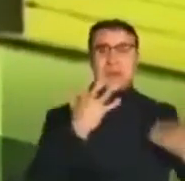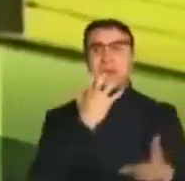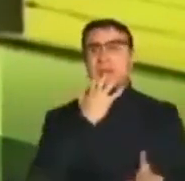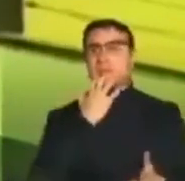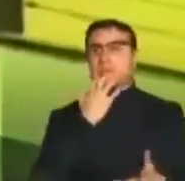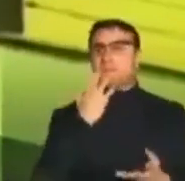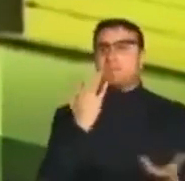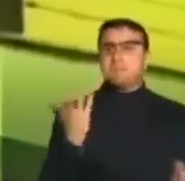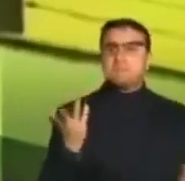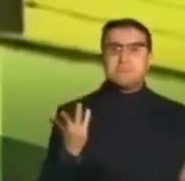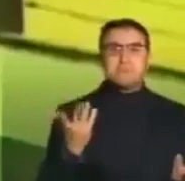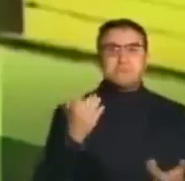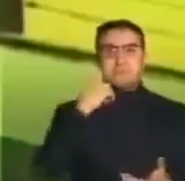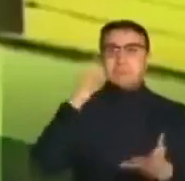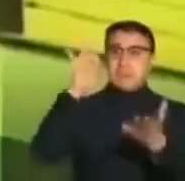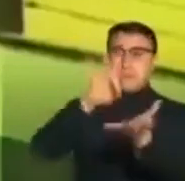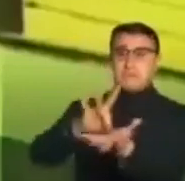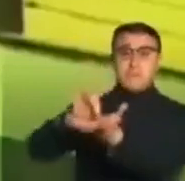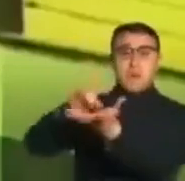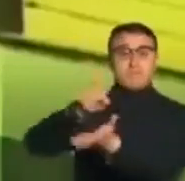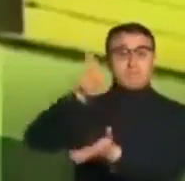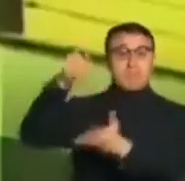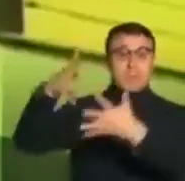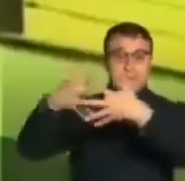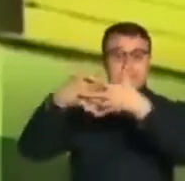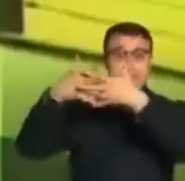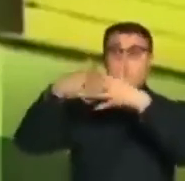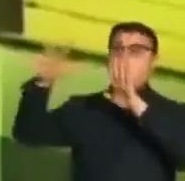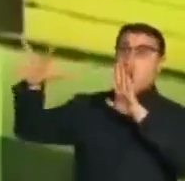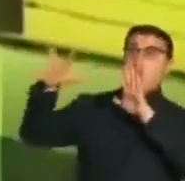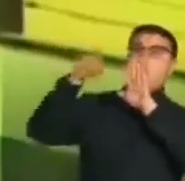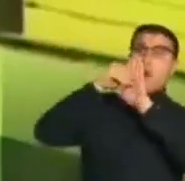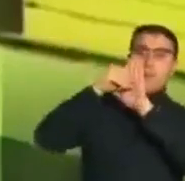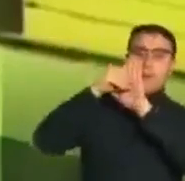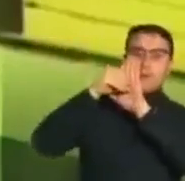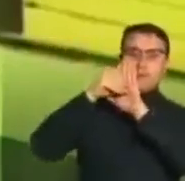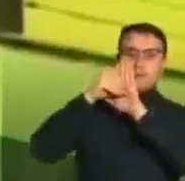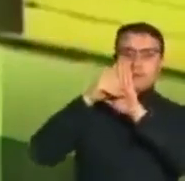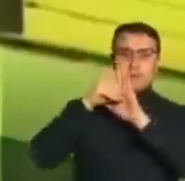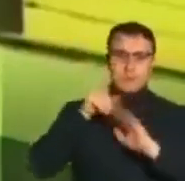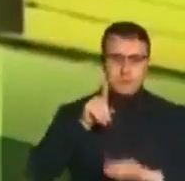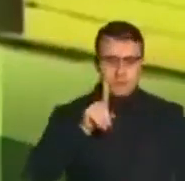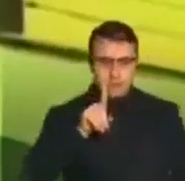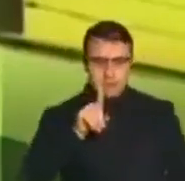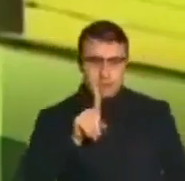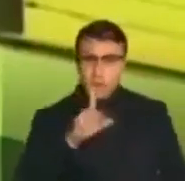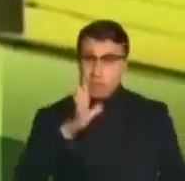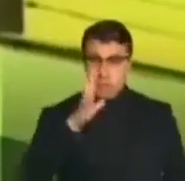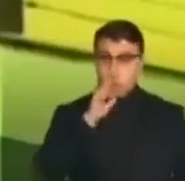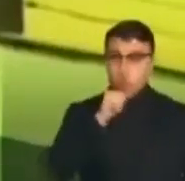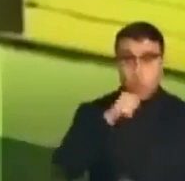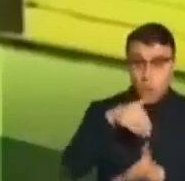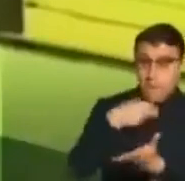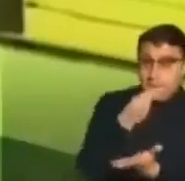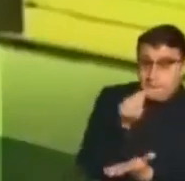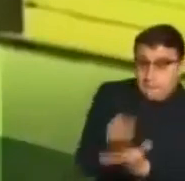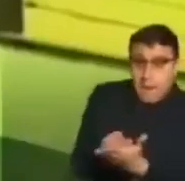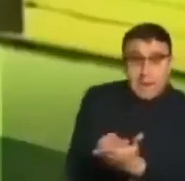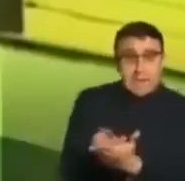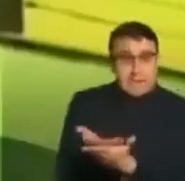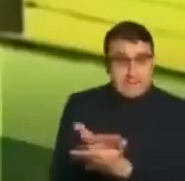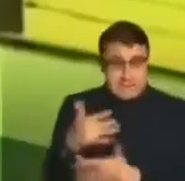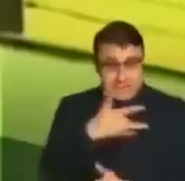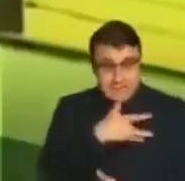por ejemplo, el modelo norteamericano, pero si no compraste la póliza, si